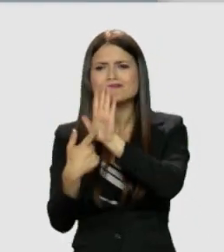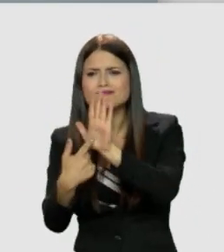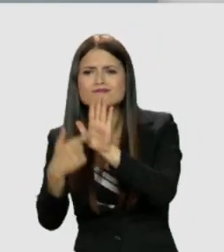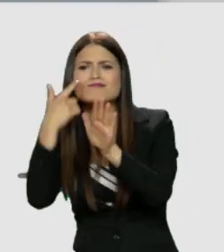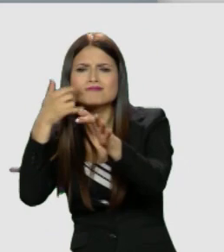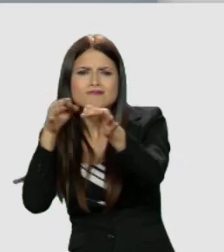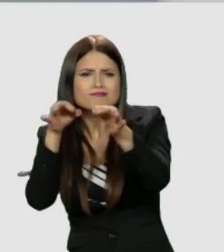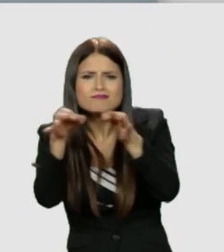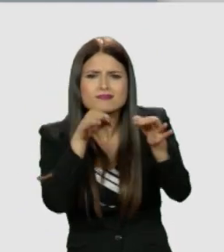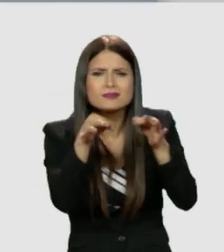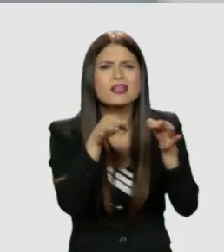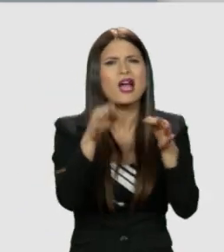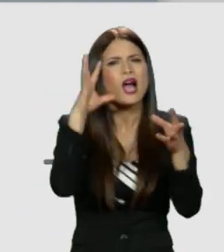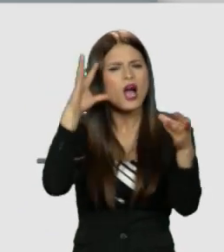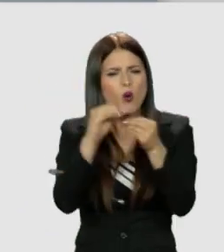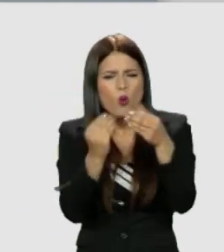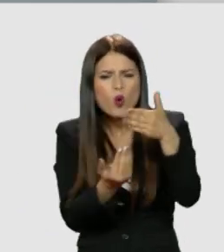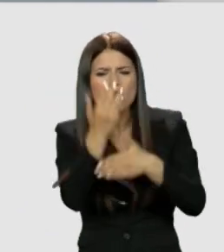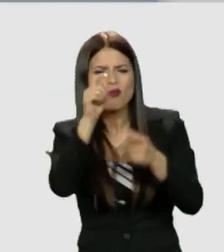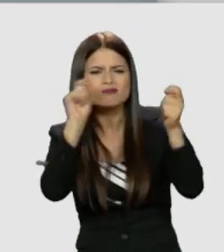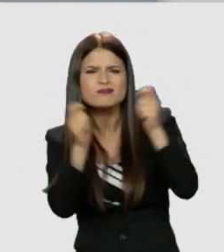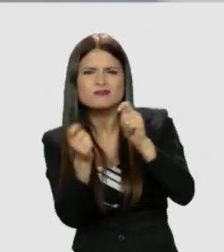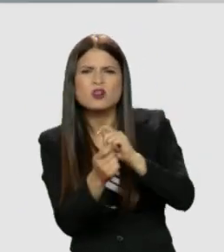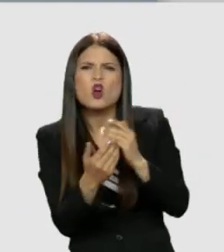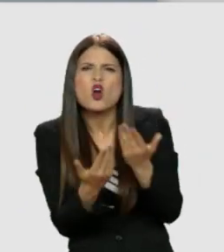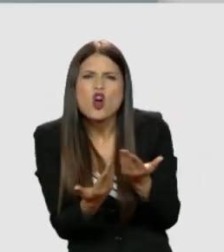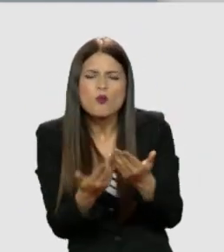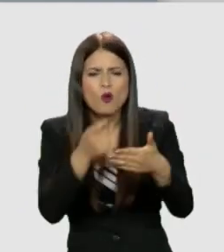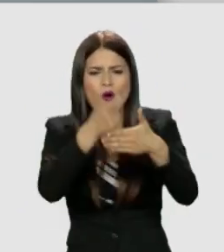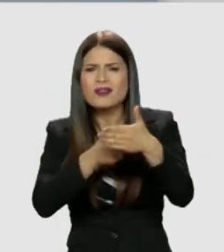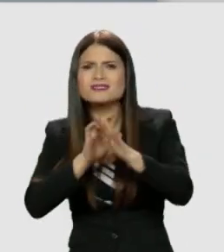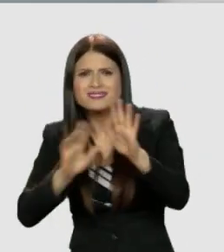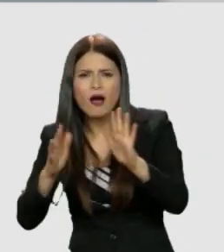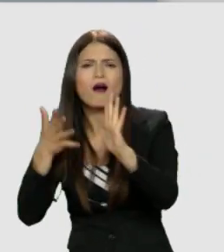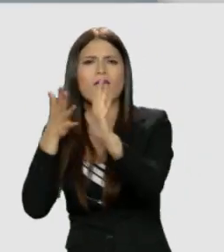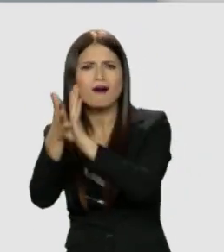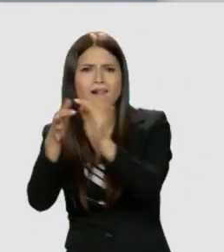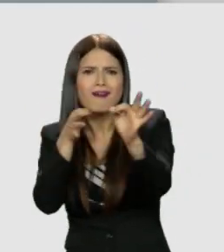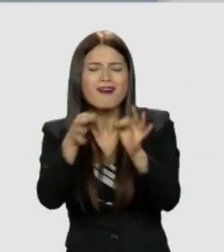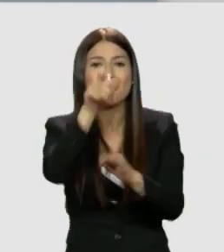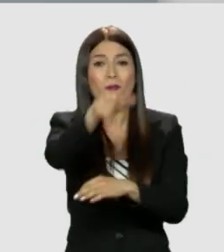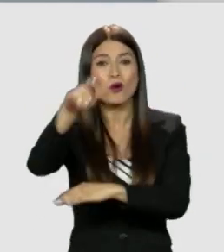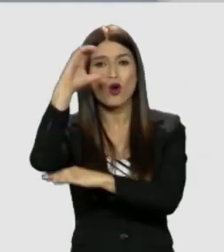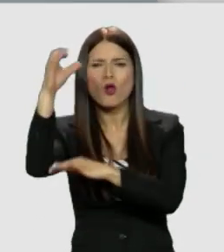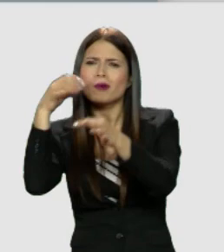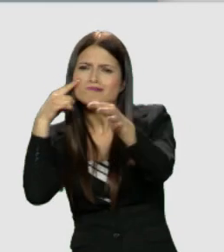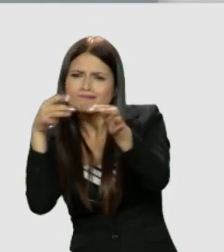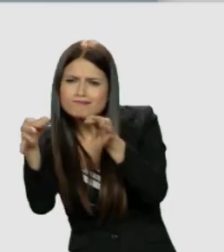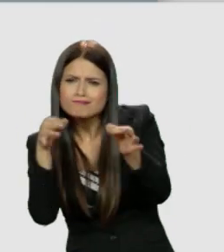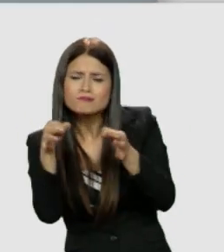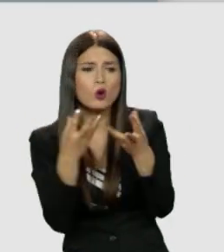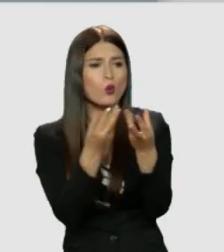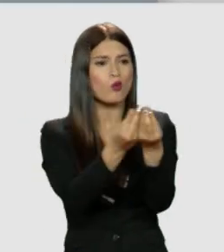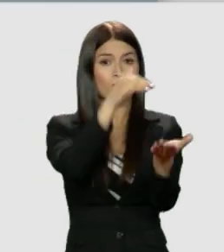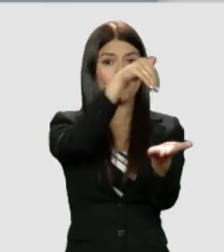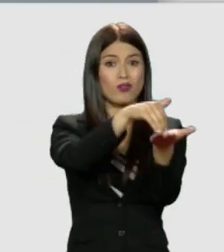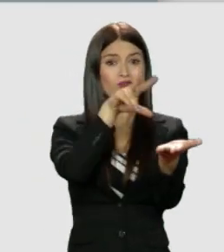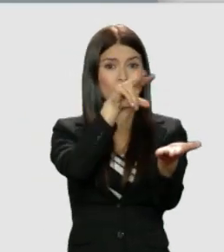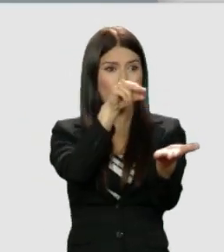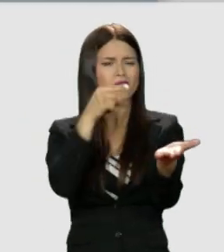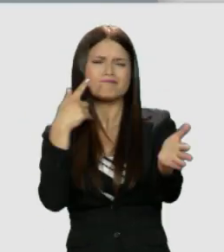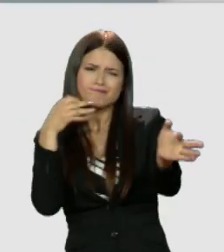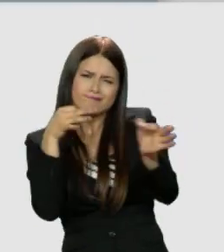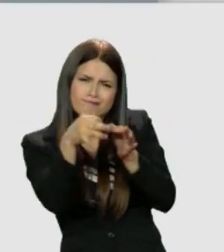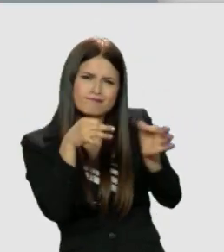detalle los cambios de gustes logrados a los colombianos y a los voceros del no la respuesta de los